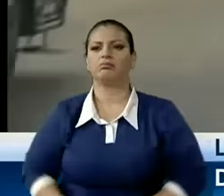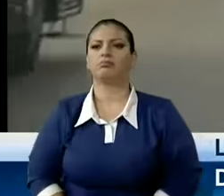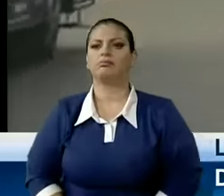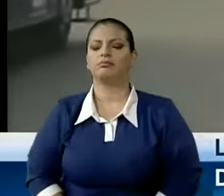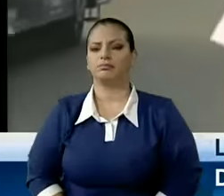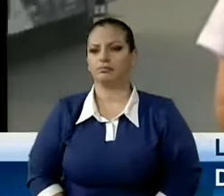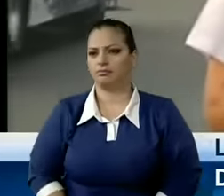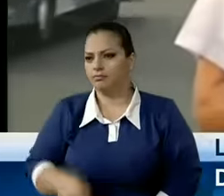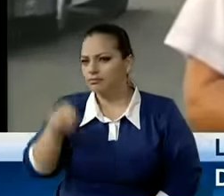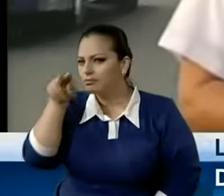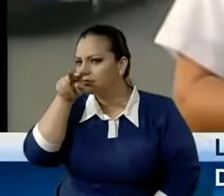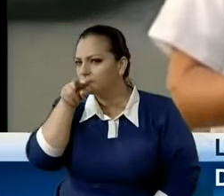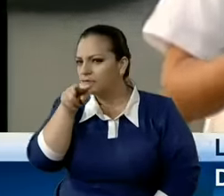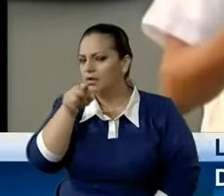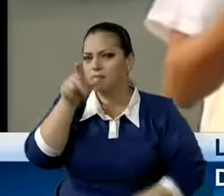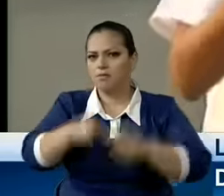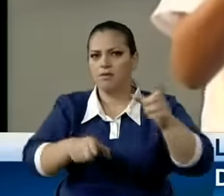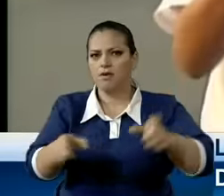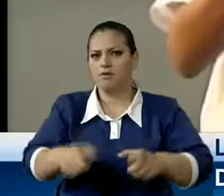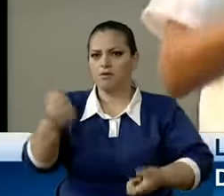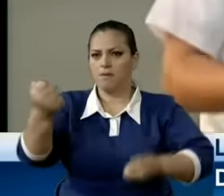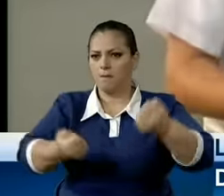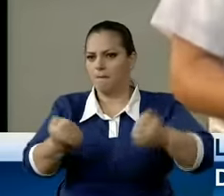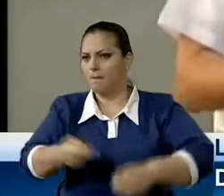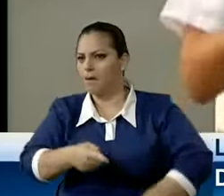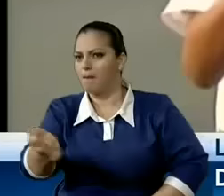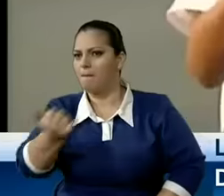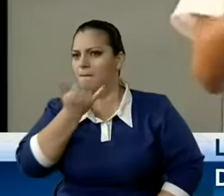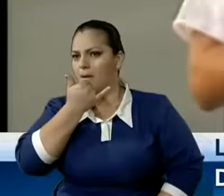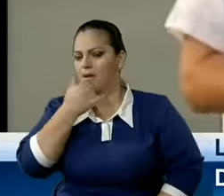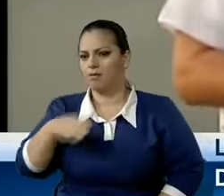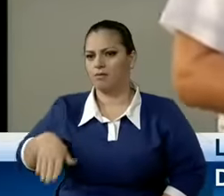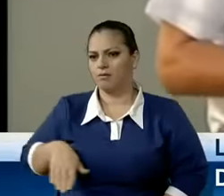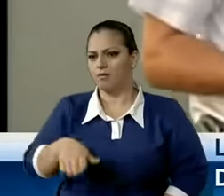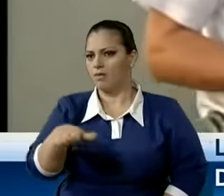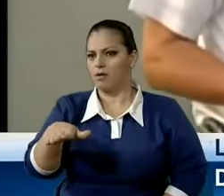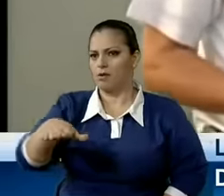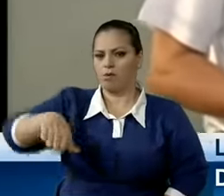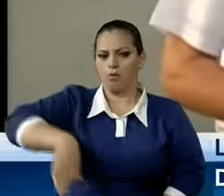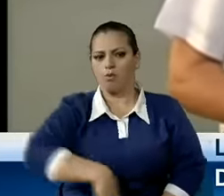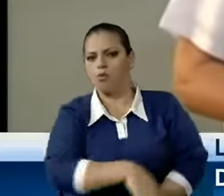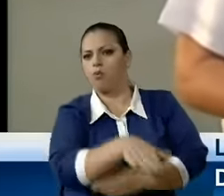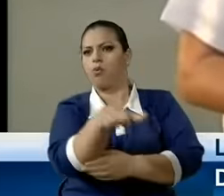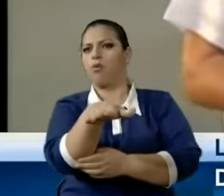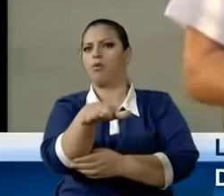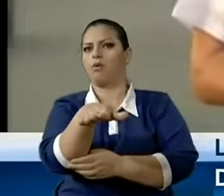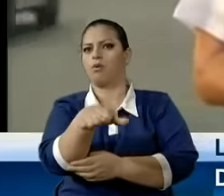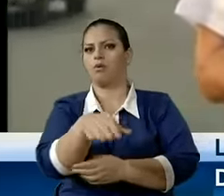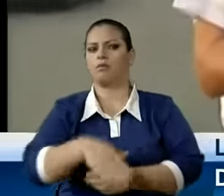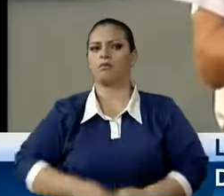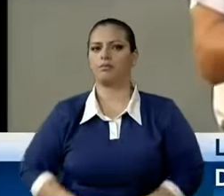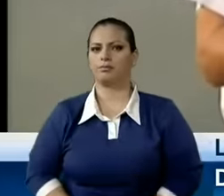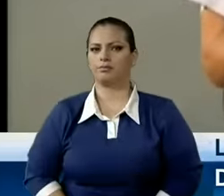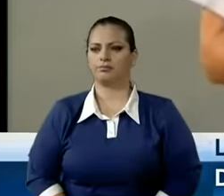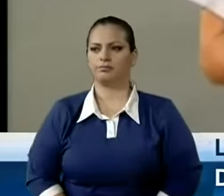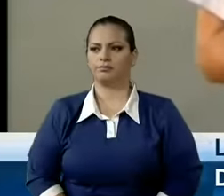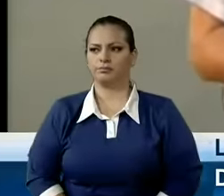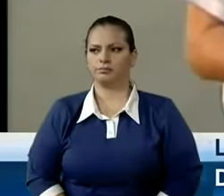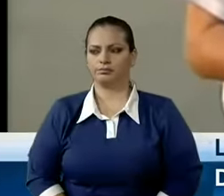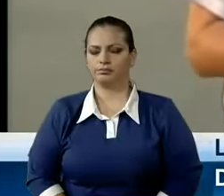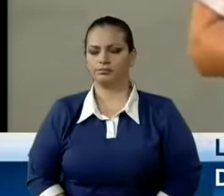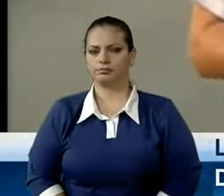la imprudencia de muchos conductores cuando utilizan el carril, el corte de cambio de carril, que muchas veces al momento que utilizan este